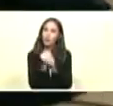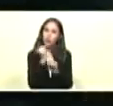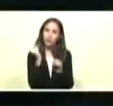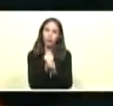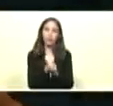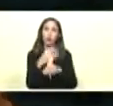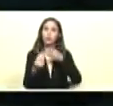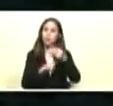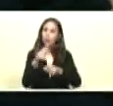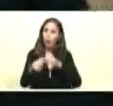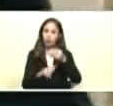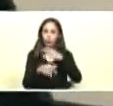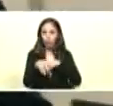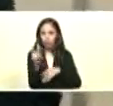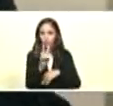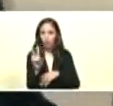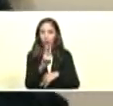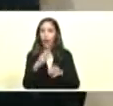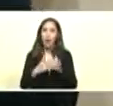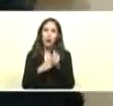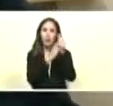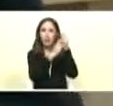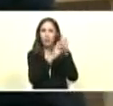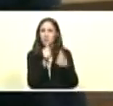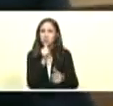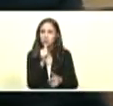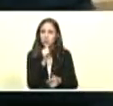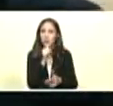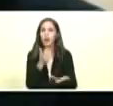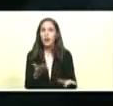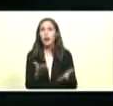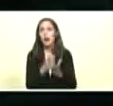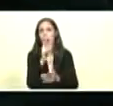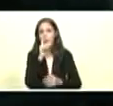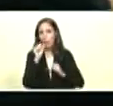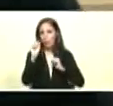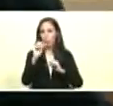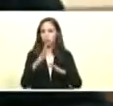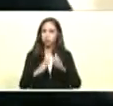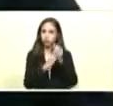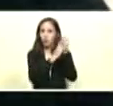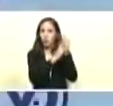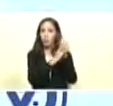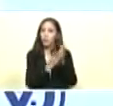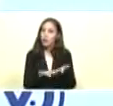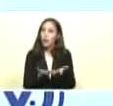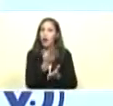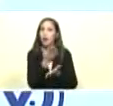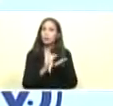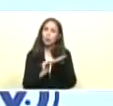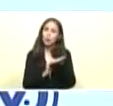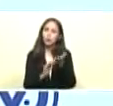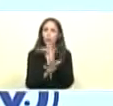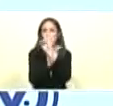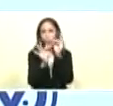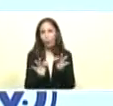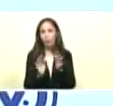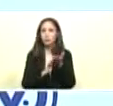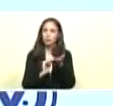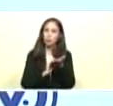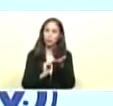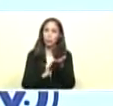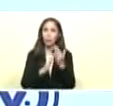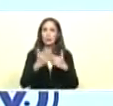pueblo venezolano, que dirige usted y que tiene que ver con, bueno, construir una alternativa para derrotar el